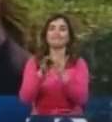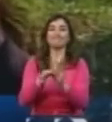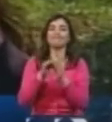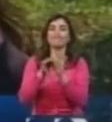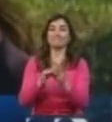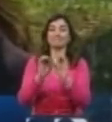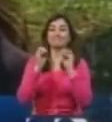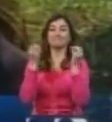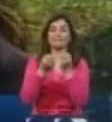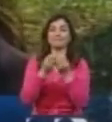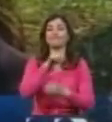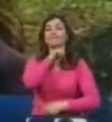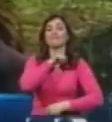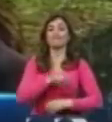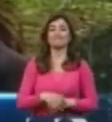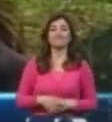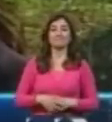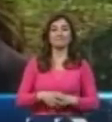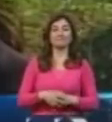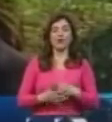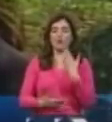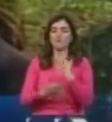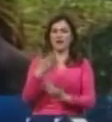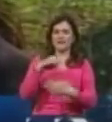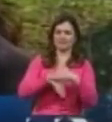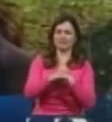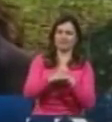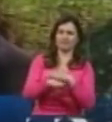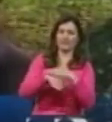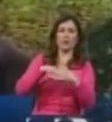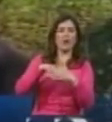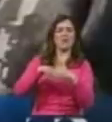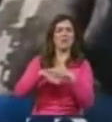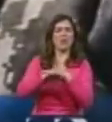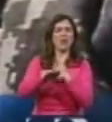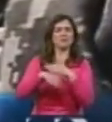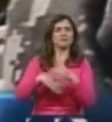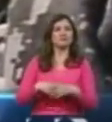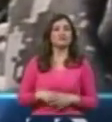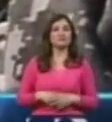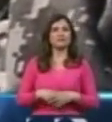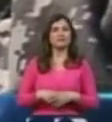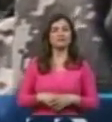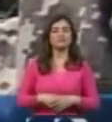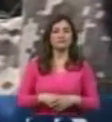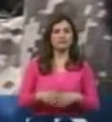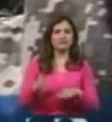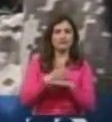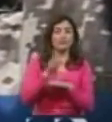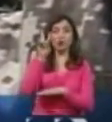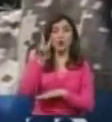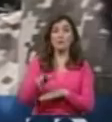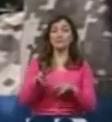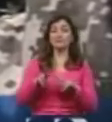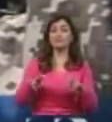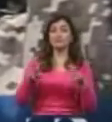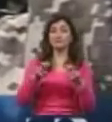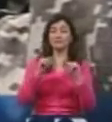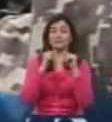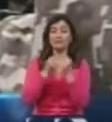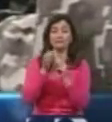con la organización para darles la facilidad al acceso de la urbanización. Según las indagaciones que durante más de 2 meses realizó la